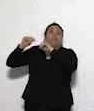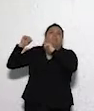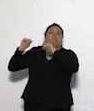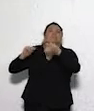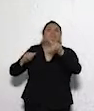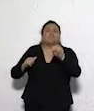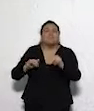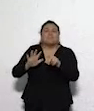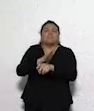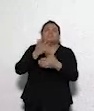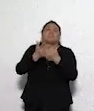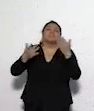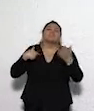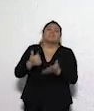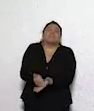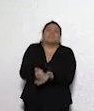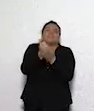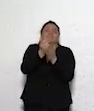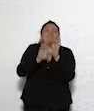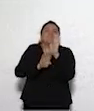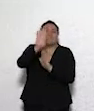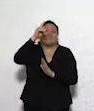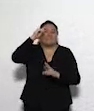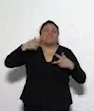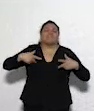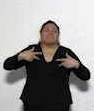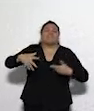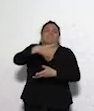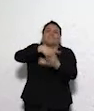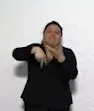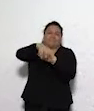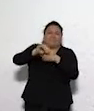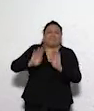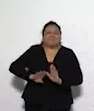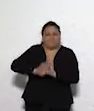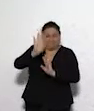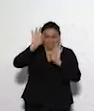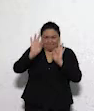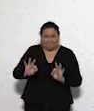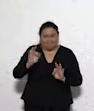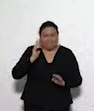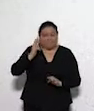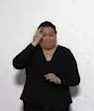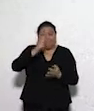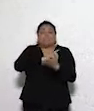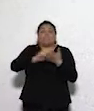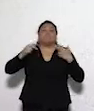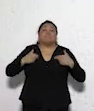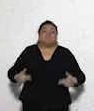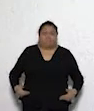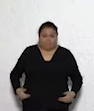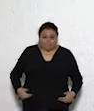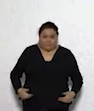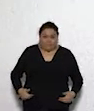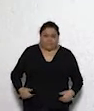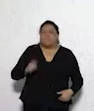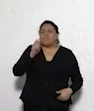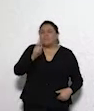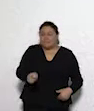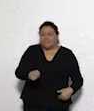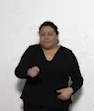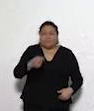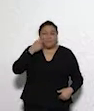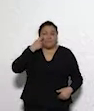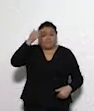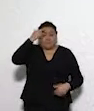constituyen la mejor garantía para la seguridad ciudadana. El respeto a los derechos humanos, entre el que se